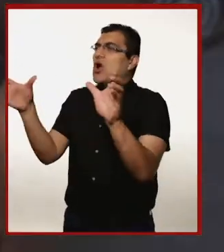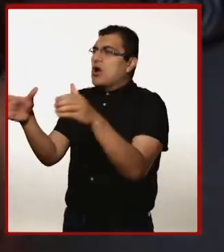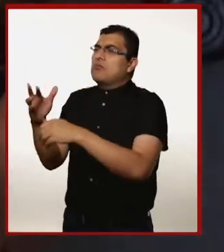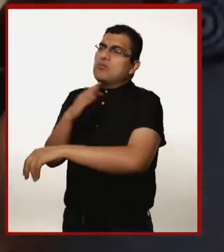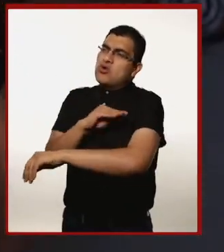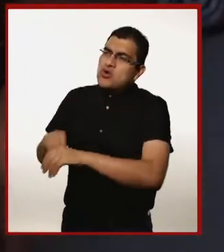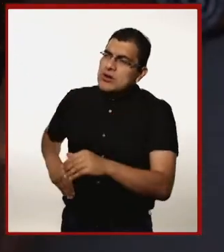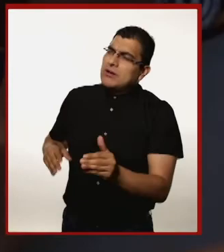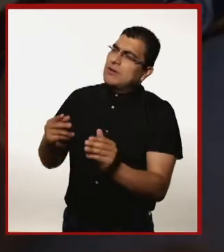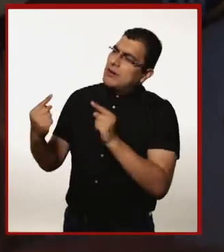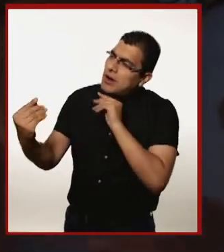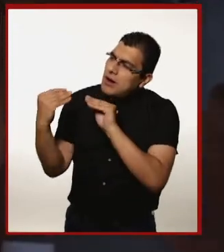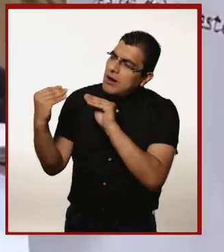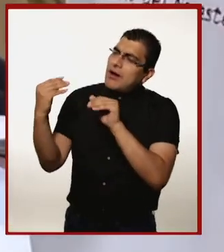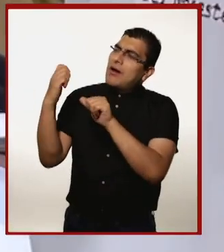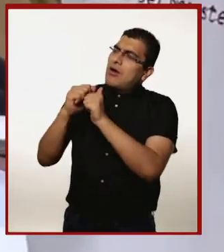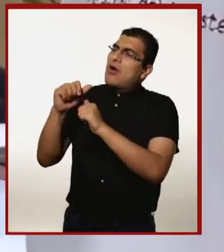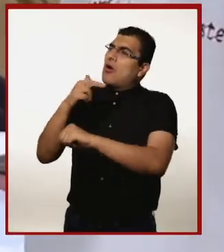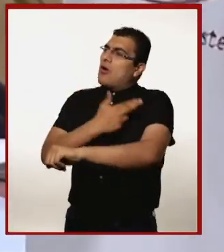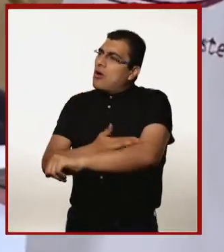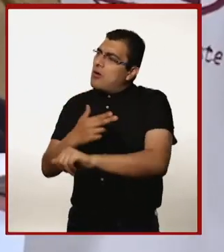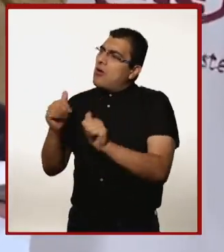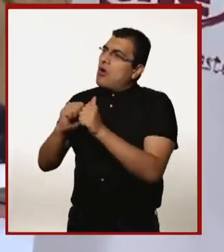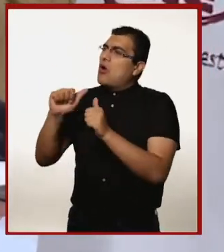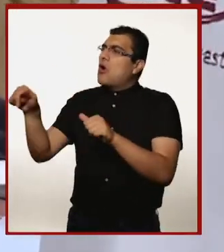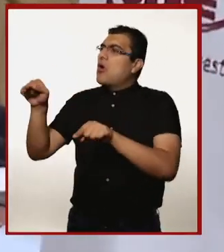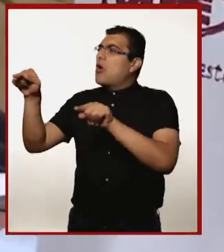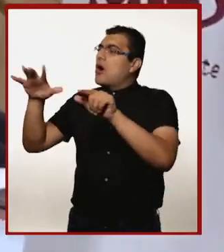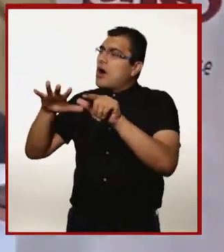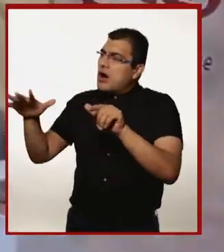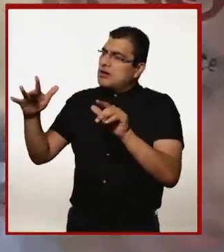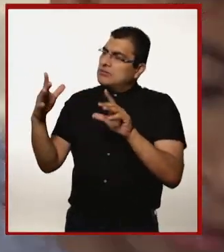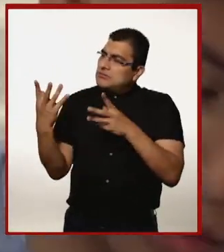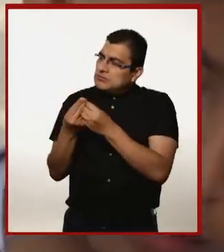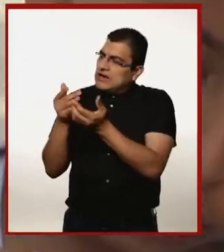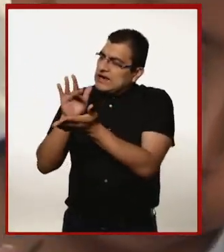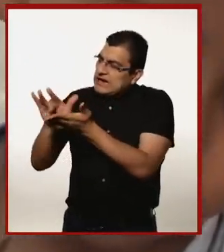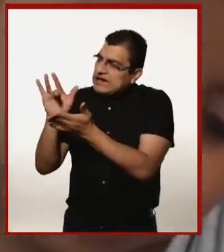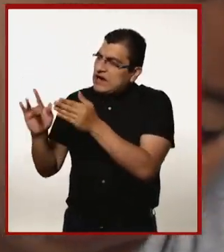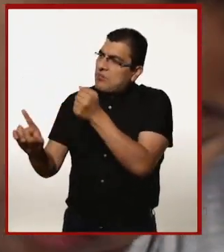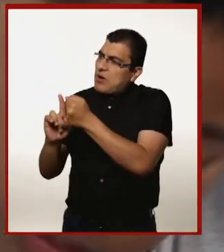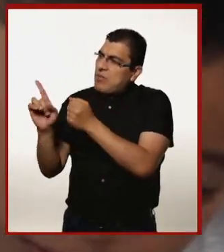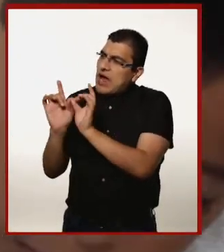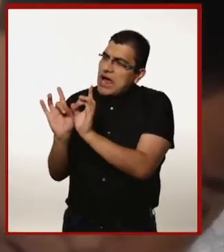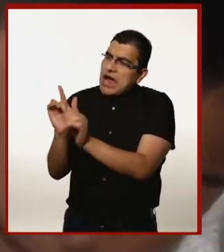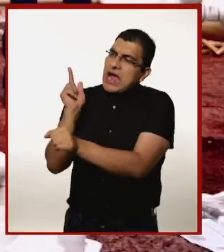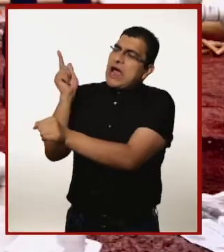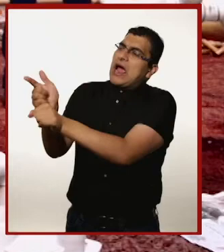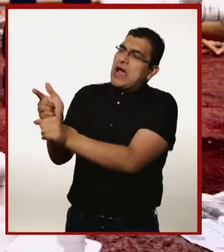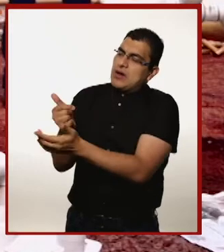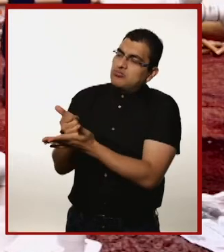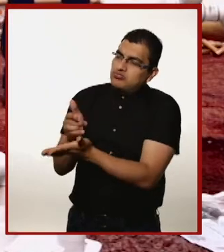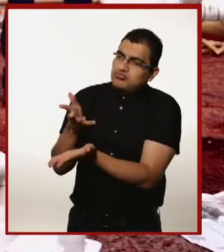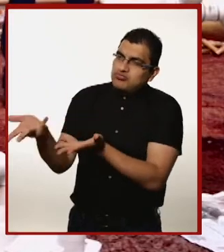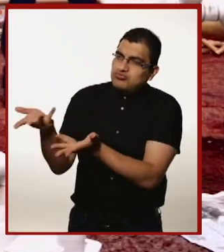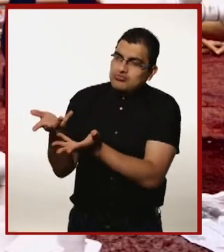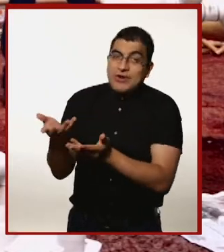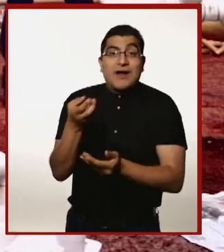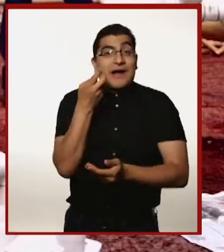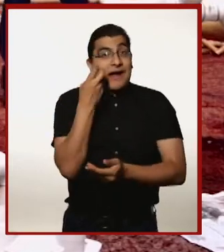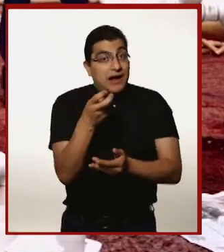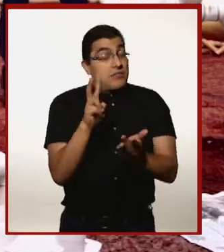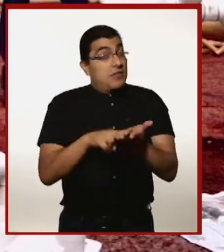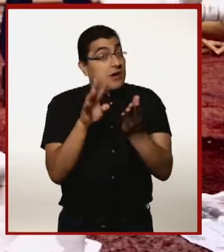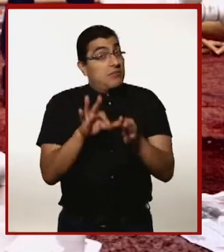el municipio, con los empresarios, en otras instancias, de manera que trataban de resolver esa problemática que habían detectado. Creo que esas